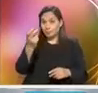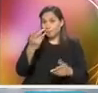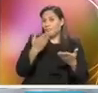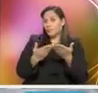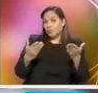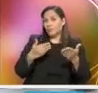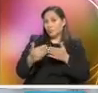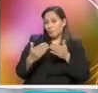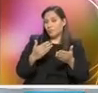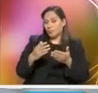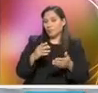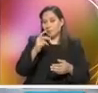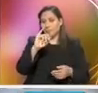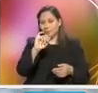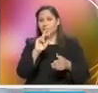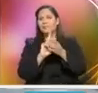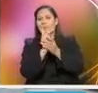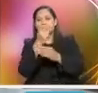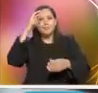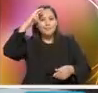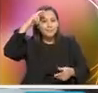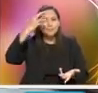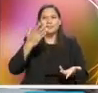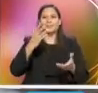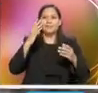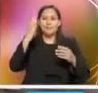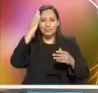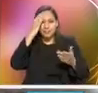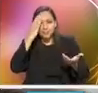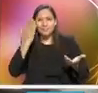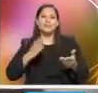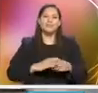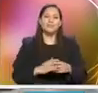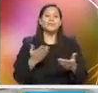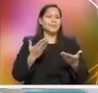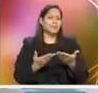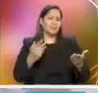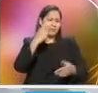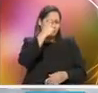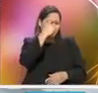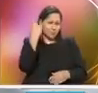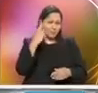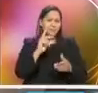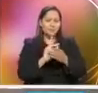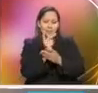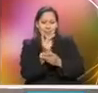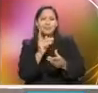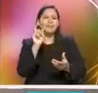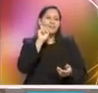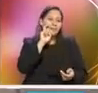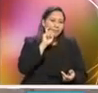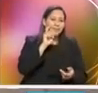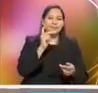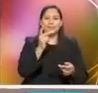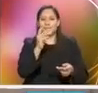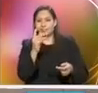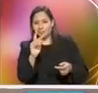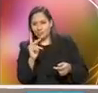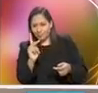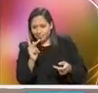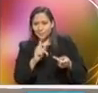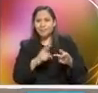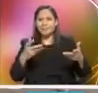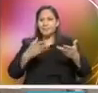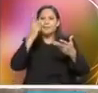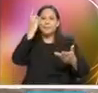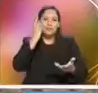moda. Exacto, puedes tener una hortaliza que hoy, digamos, ya es muy sencillo poner tus plantitas de tomate, tu perejil, tus